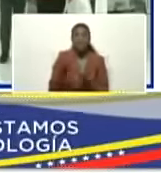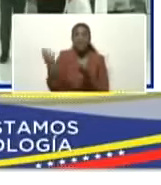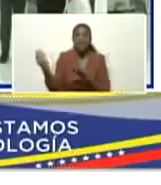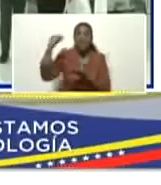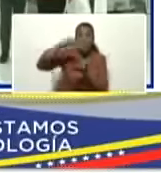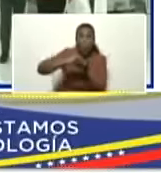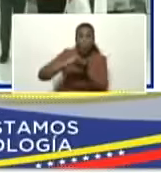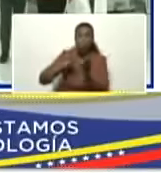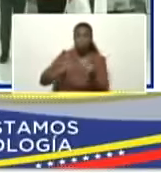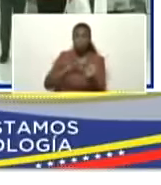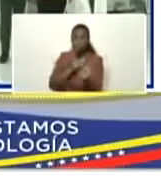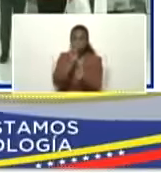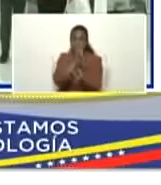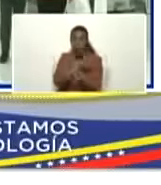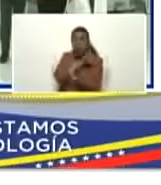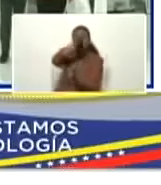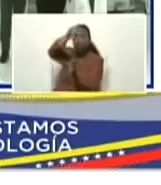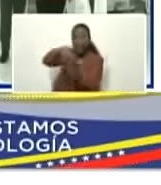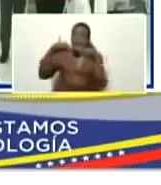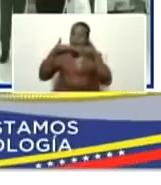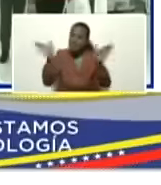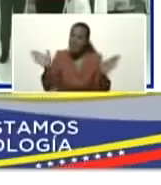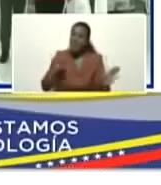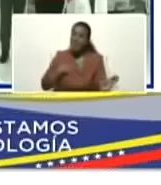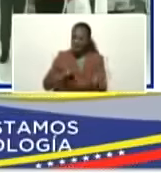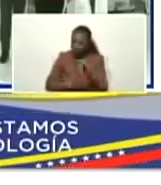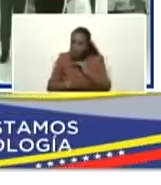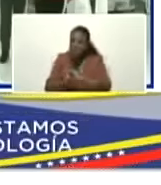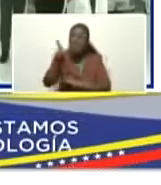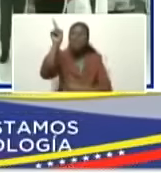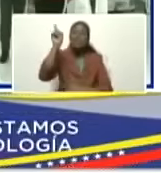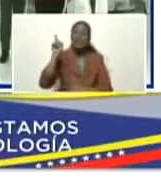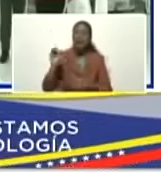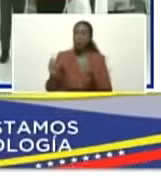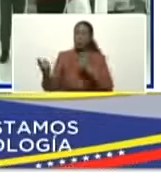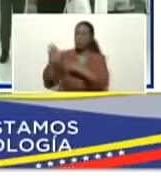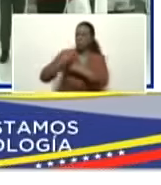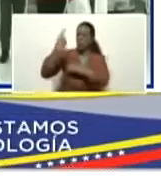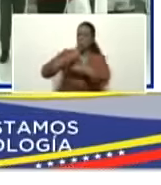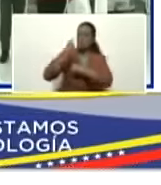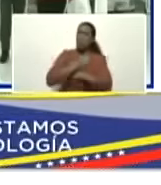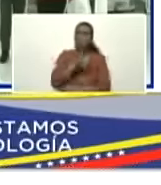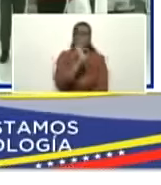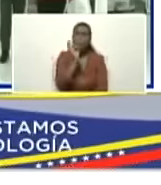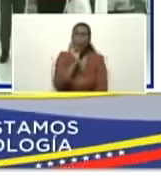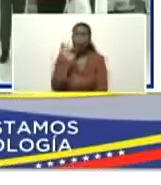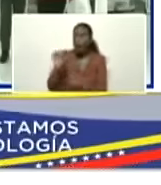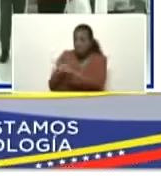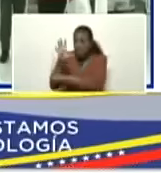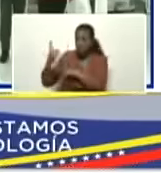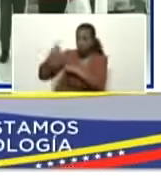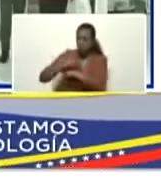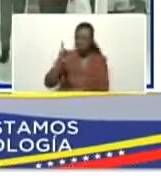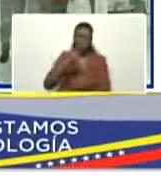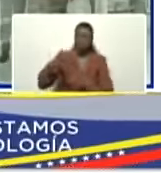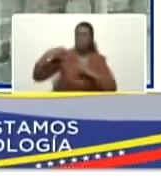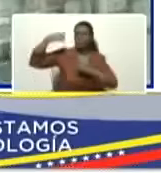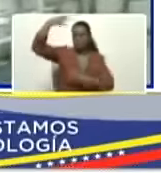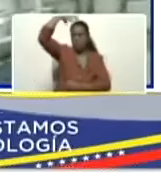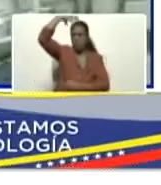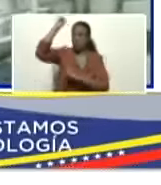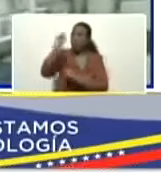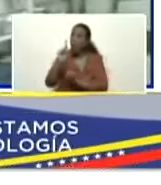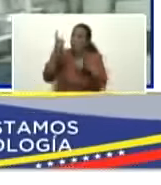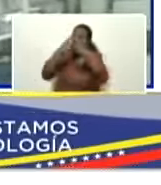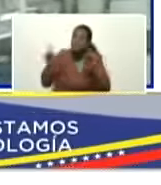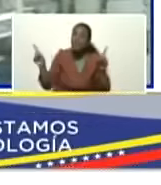mundo nosotros tenemos las puertas abiertas. En ese mundo no hay sanciones, eso no hay imperio, es el mundo